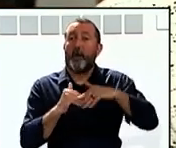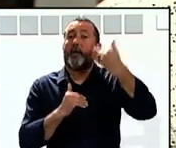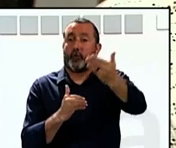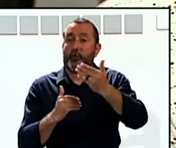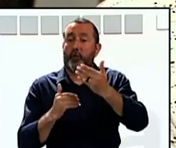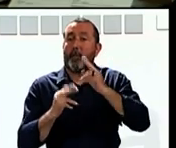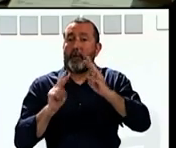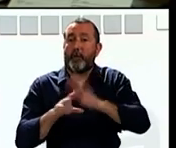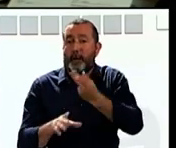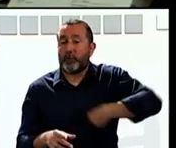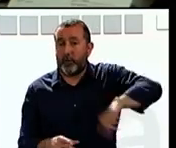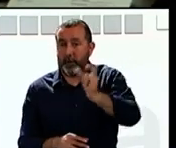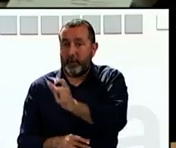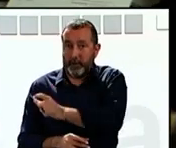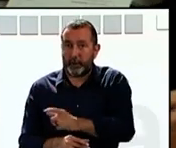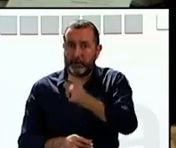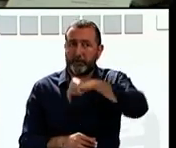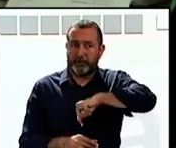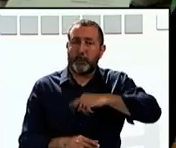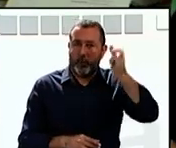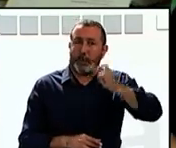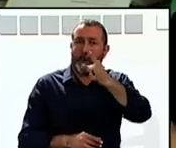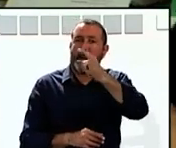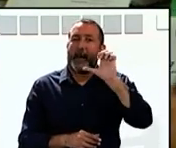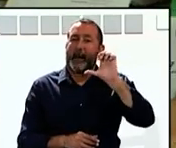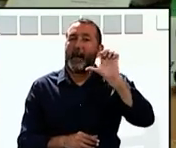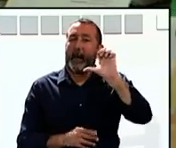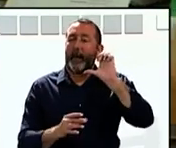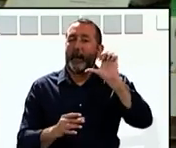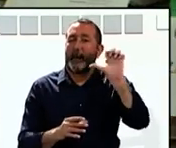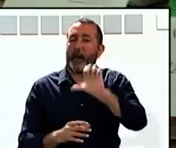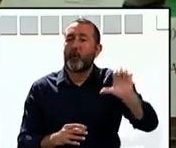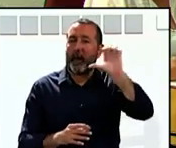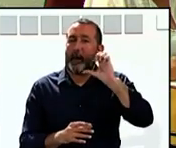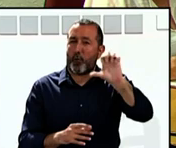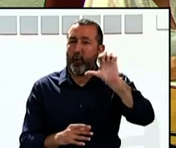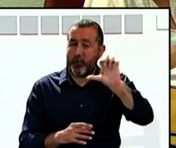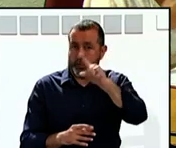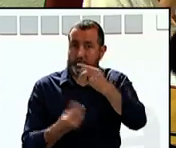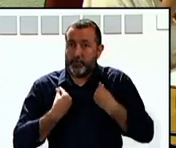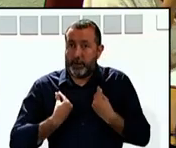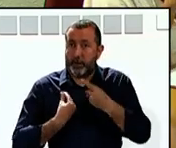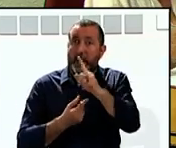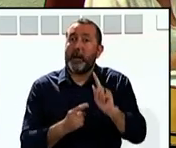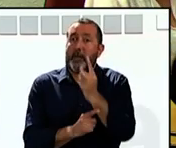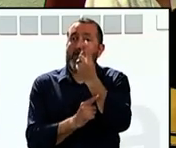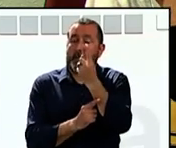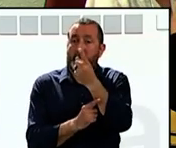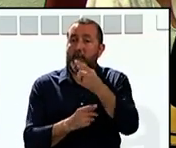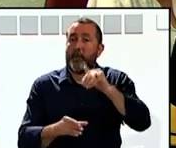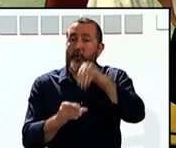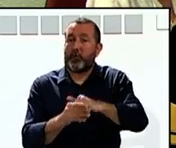ciudadanos de todo el país así se siente roberto una ecuatoriano afincado en málaga en su tercera vez que vota en las elecciones municipales